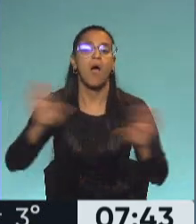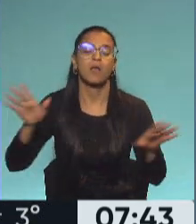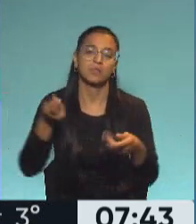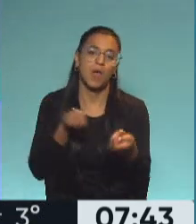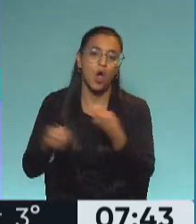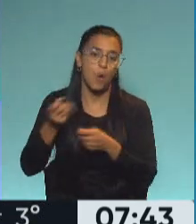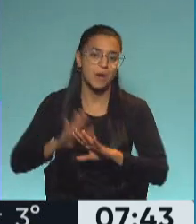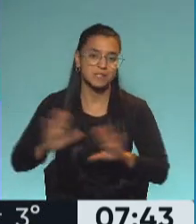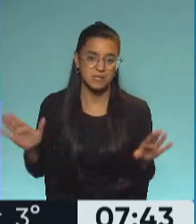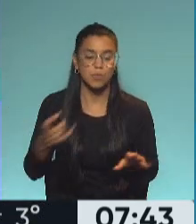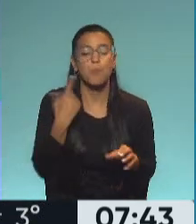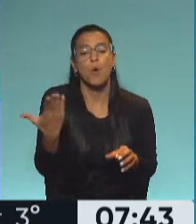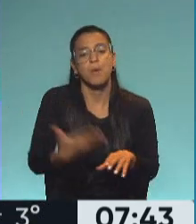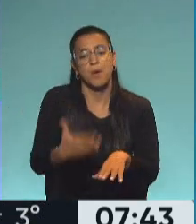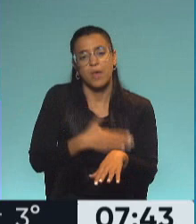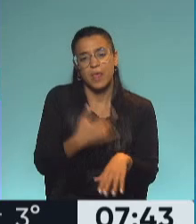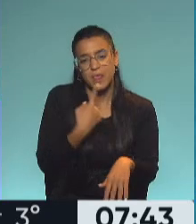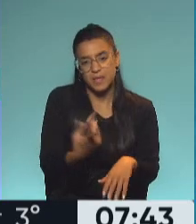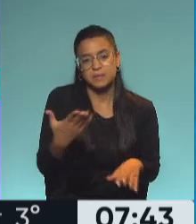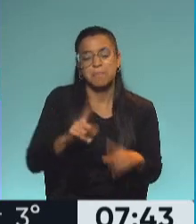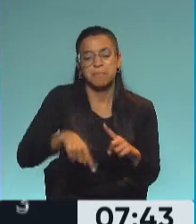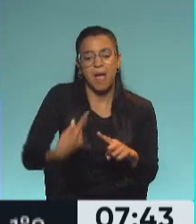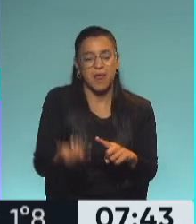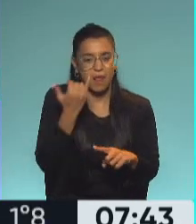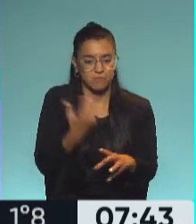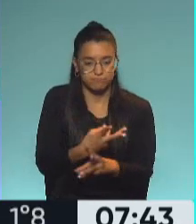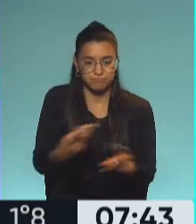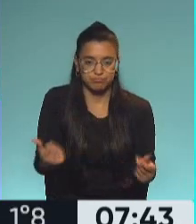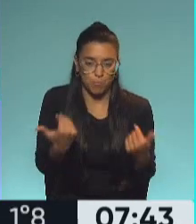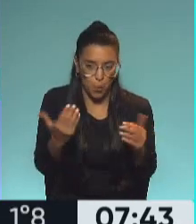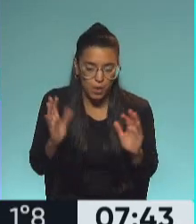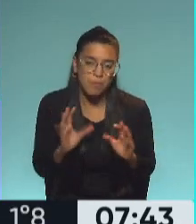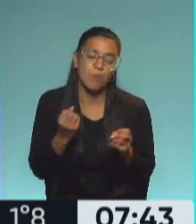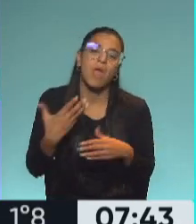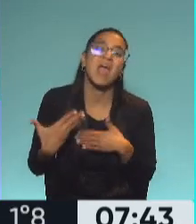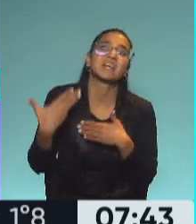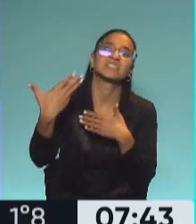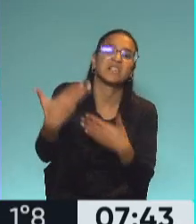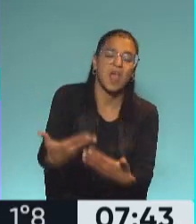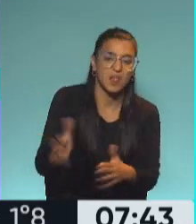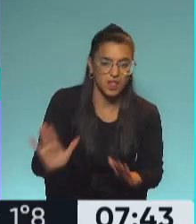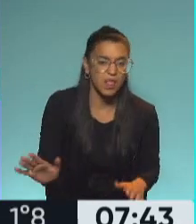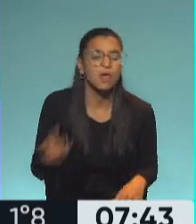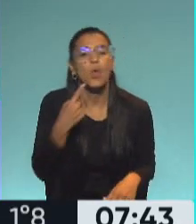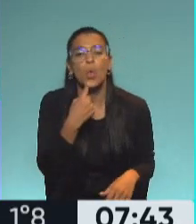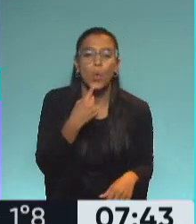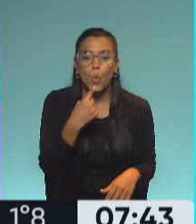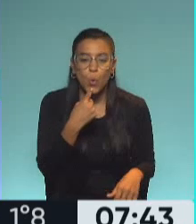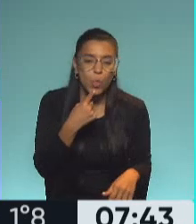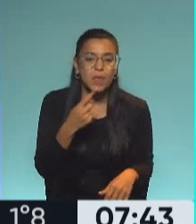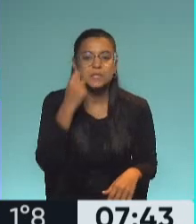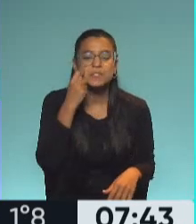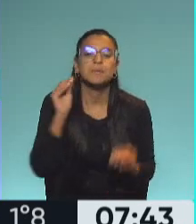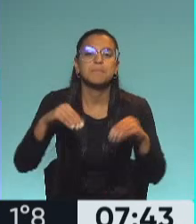comercialización que podemos anticipar que va a terminar mañana, en principio, porque se había extendido y se estaba la duda de si se